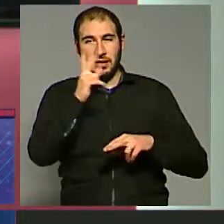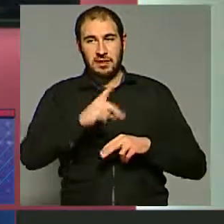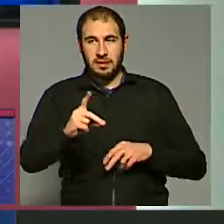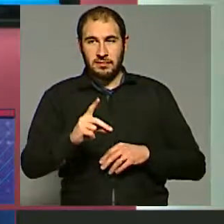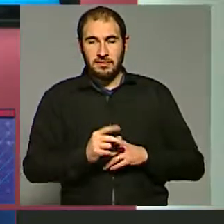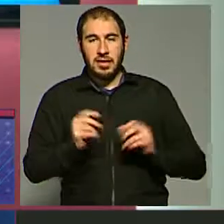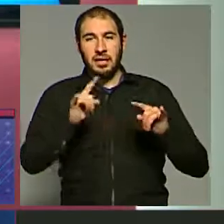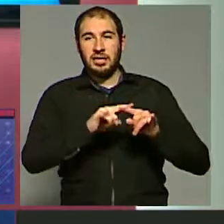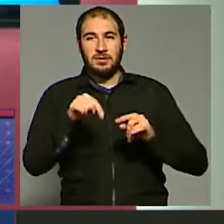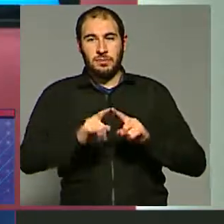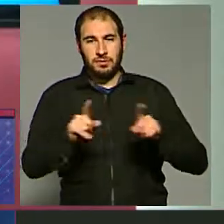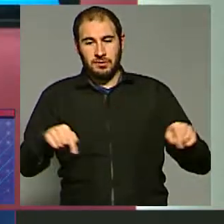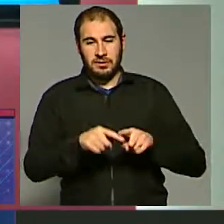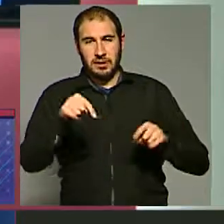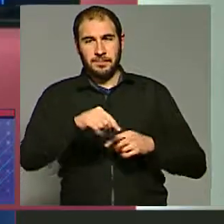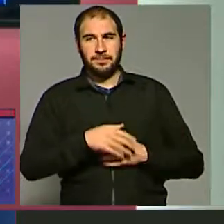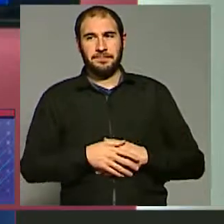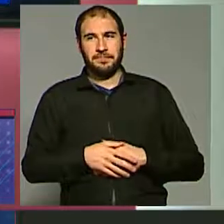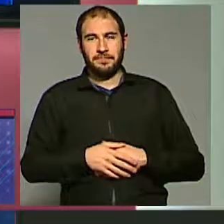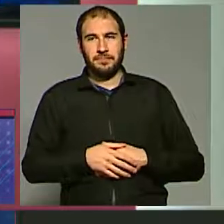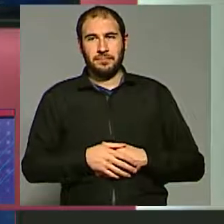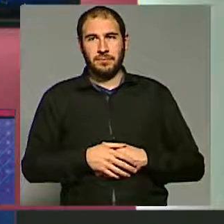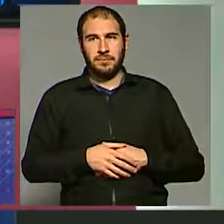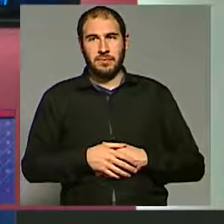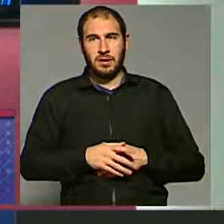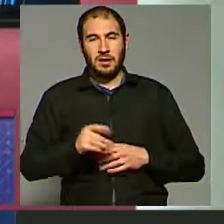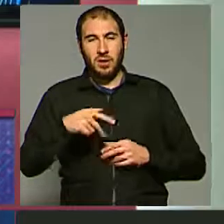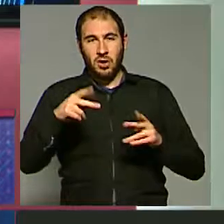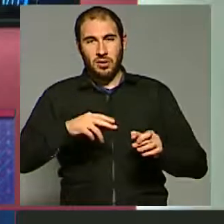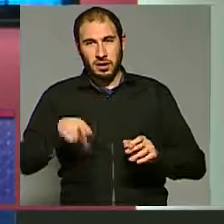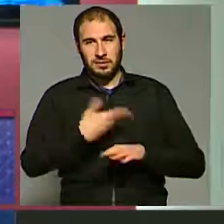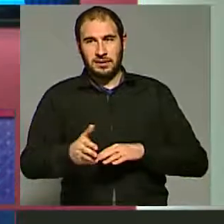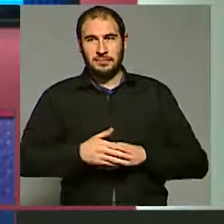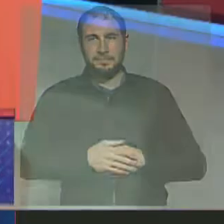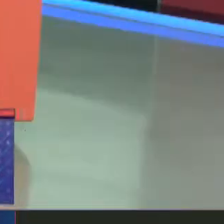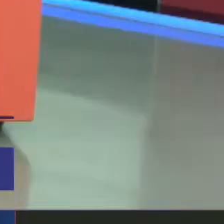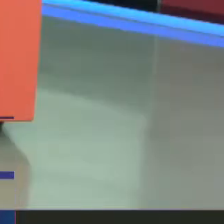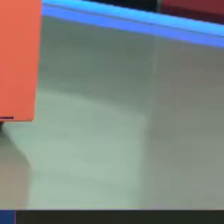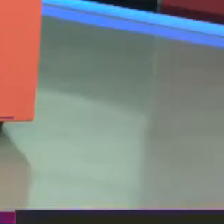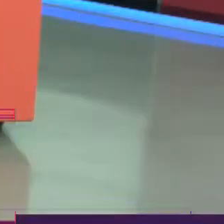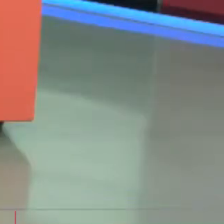HD, www.unidiversidad.com.ar. Nosotros nos vamos a un corte y ya regresamos.